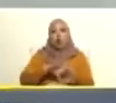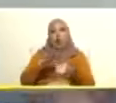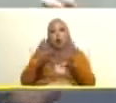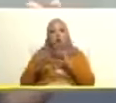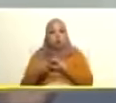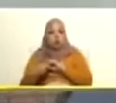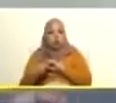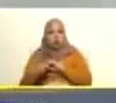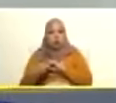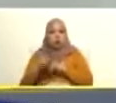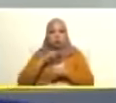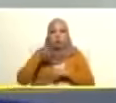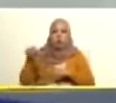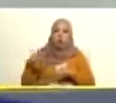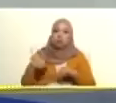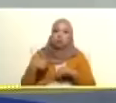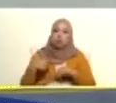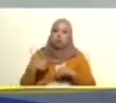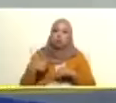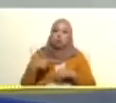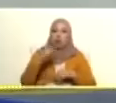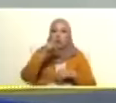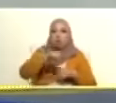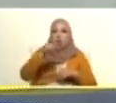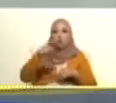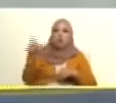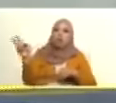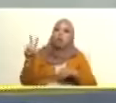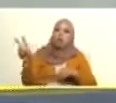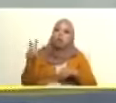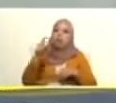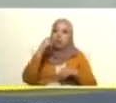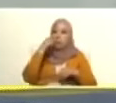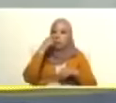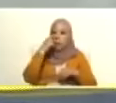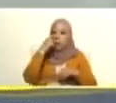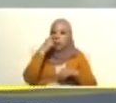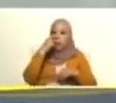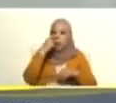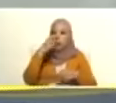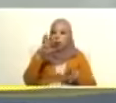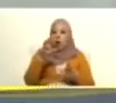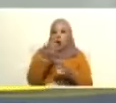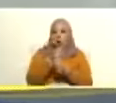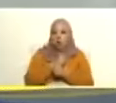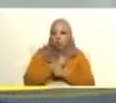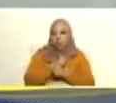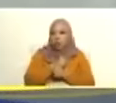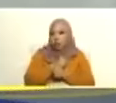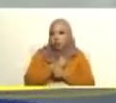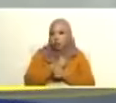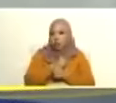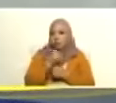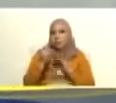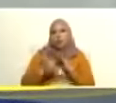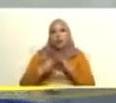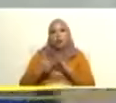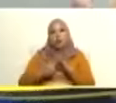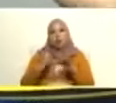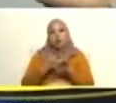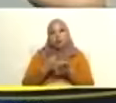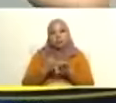que nuestra gente, nuestros venezolanos, tengan ya una confianza en sí mismos, en las instituciones, para